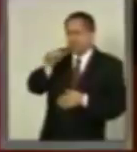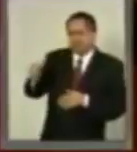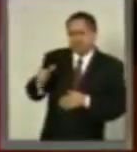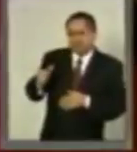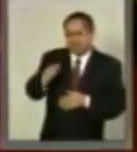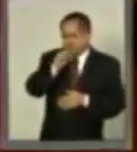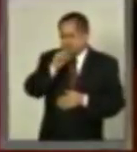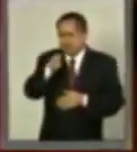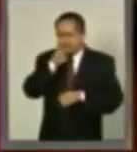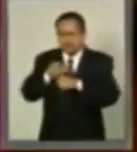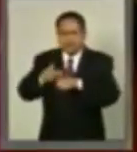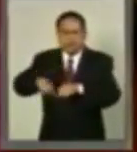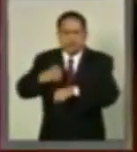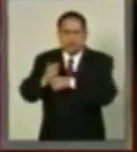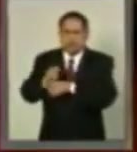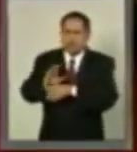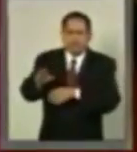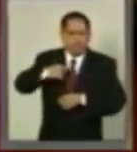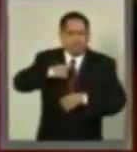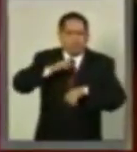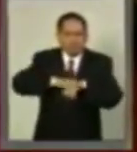de la propia Secretaría de Gobernación.